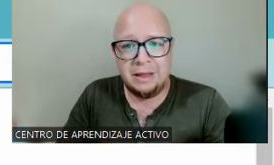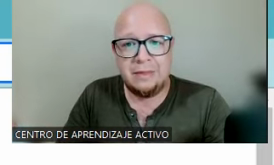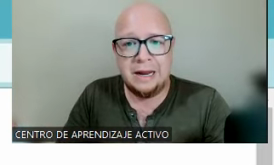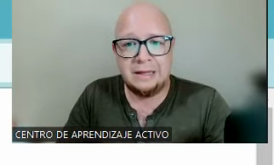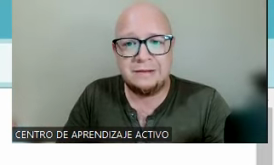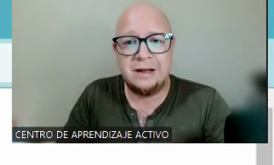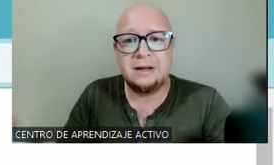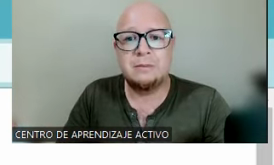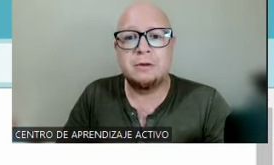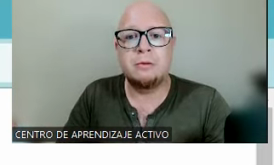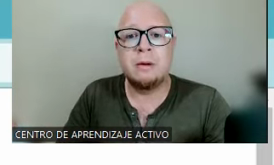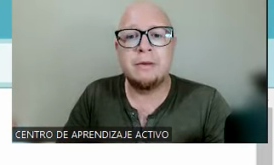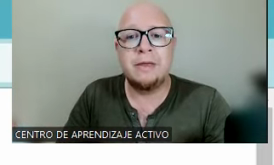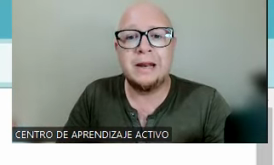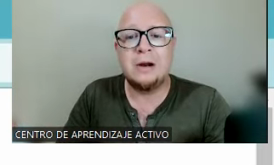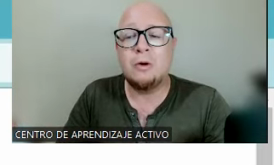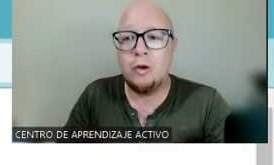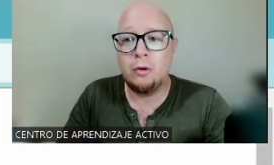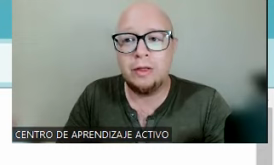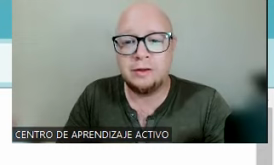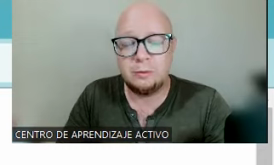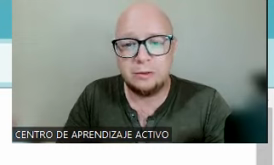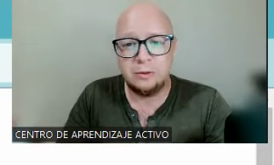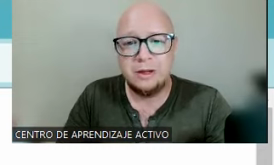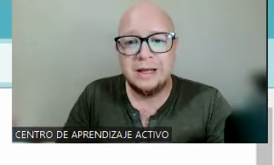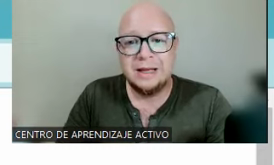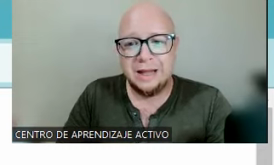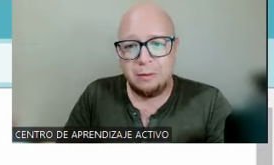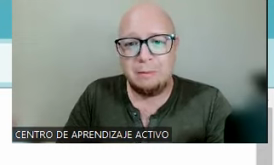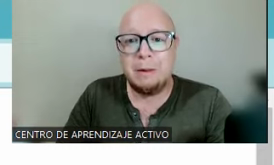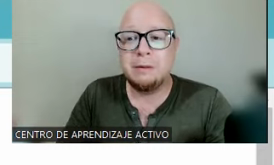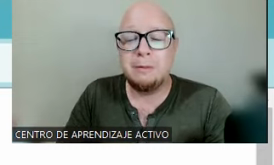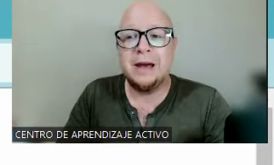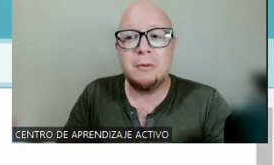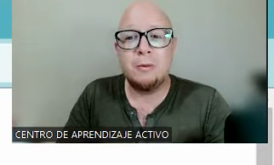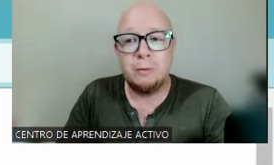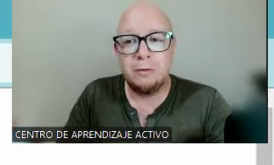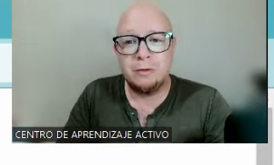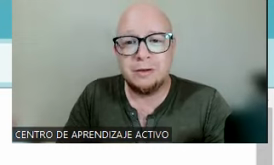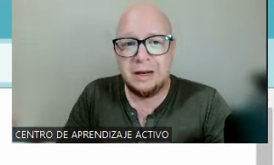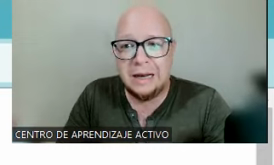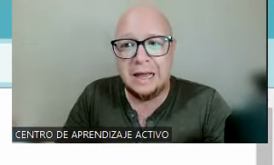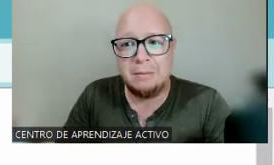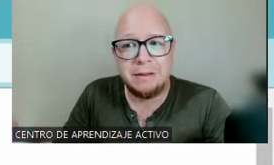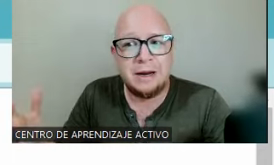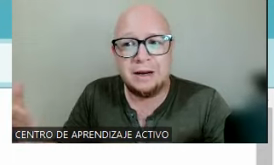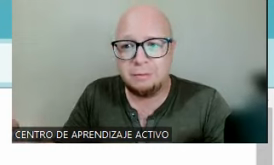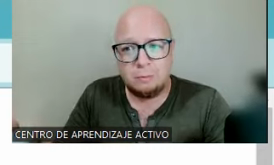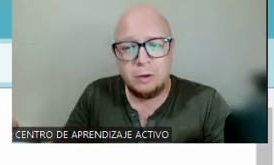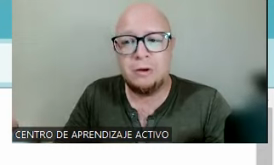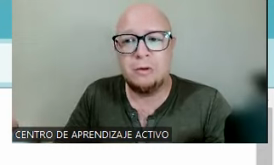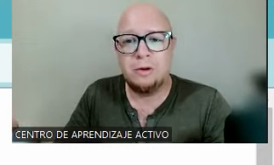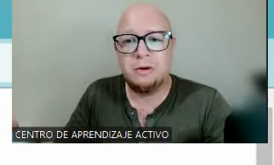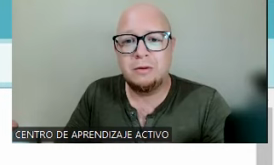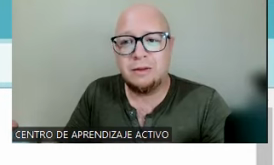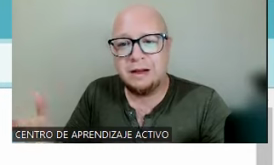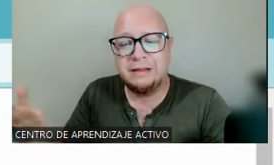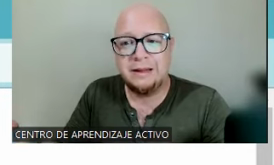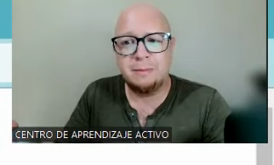parte derecha. Y bueno, nos va a pedir el código de descuento. Tal cual, vamos a aplicar un cupón. O sea, el material es muy